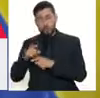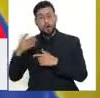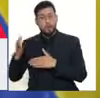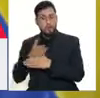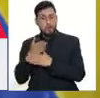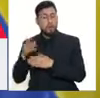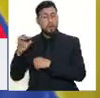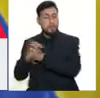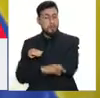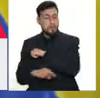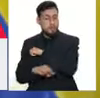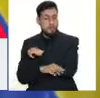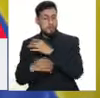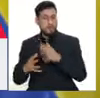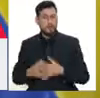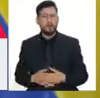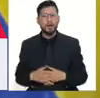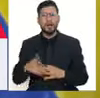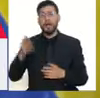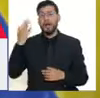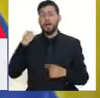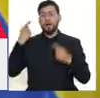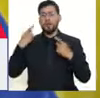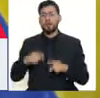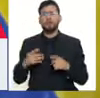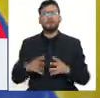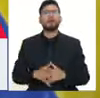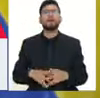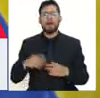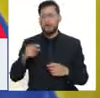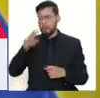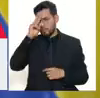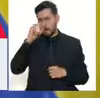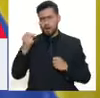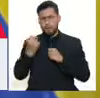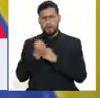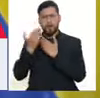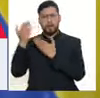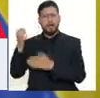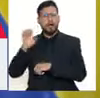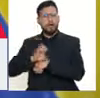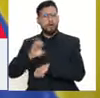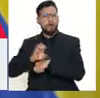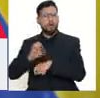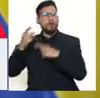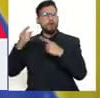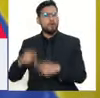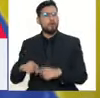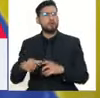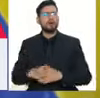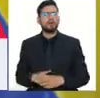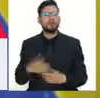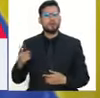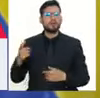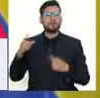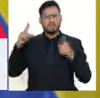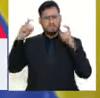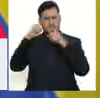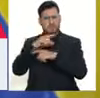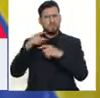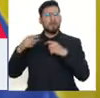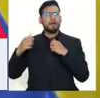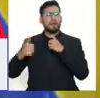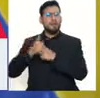entre nuestros países fue el decidido apoyo que el Perú brindó al Ecuador tras el estallido de la crisis